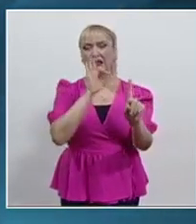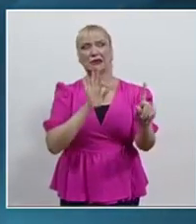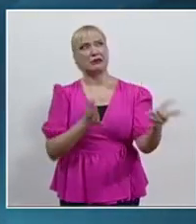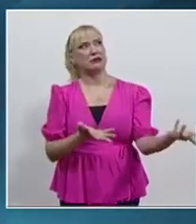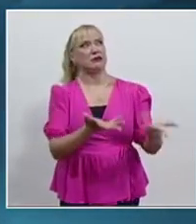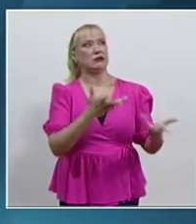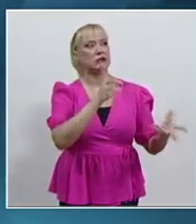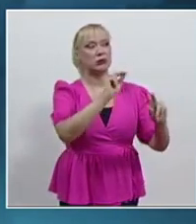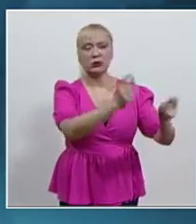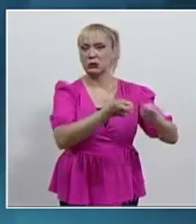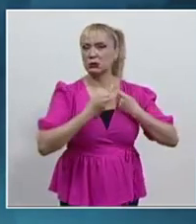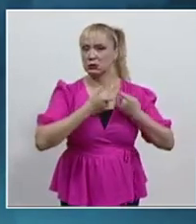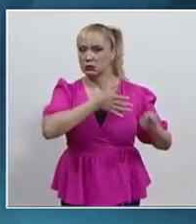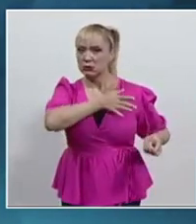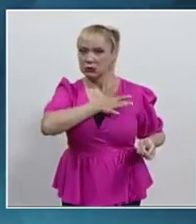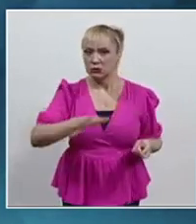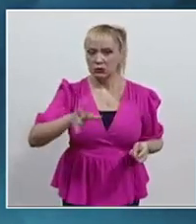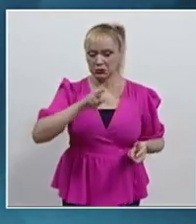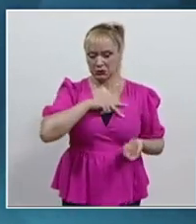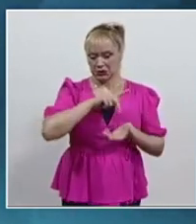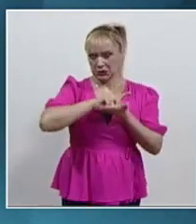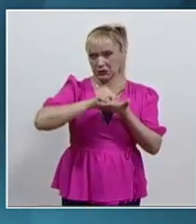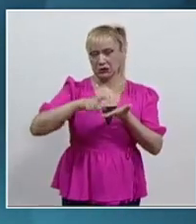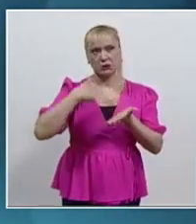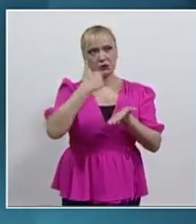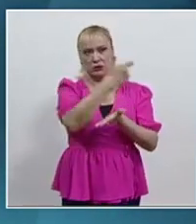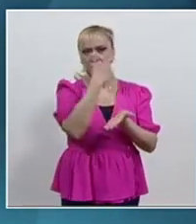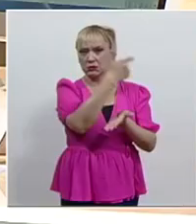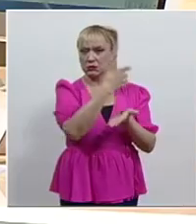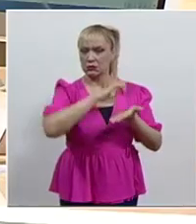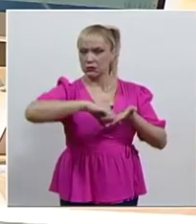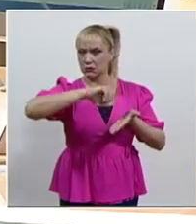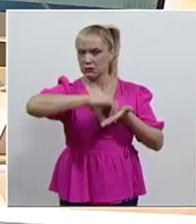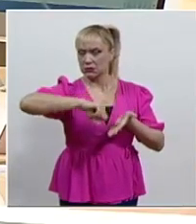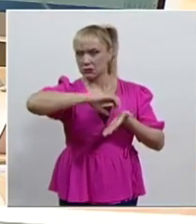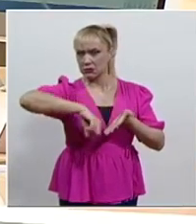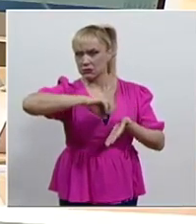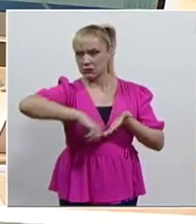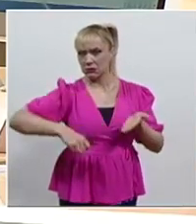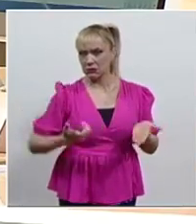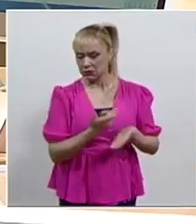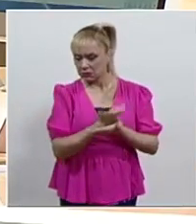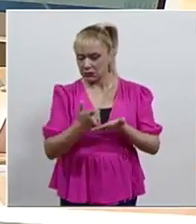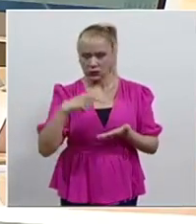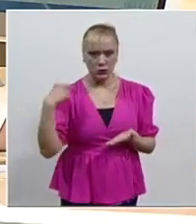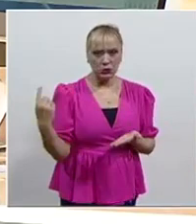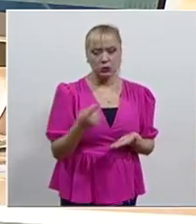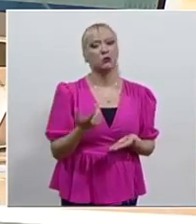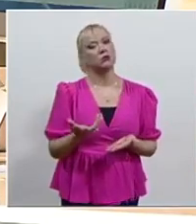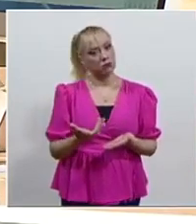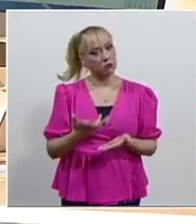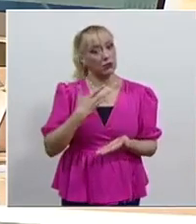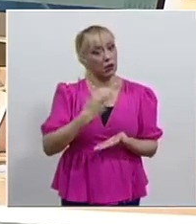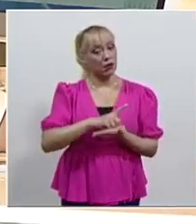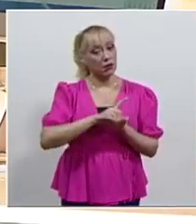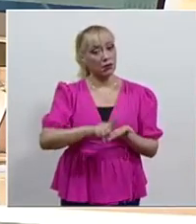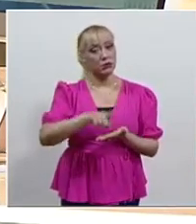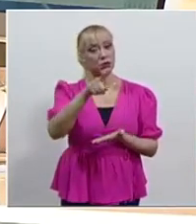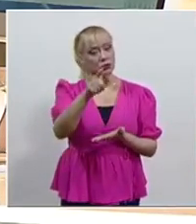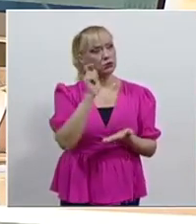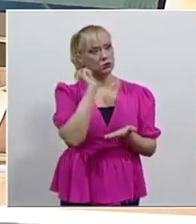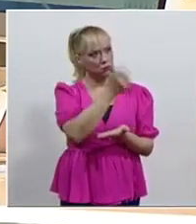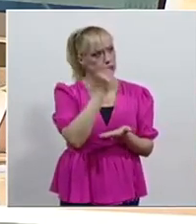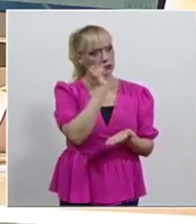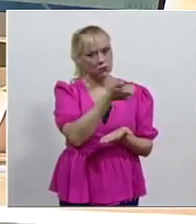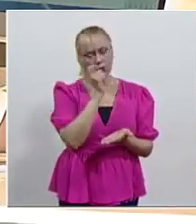Pues de acuerdo con las disposiciones que regulan las aportaciones voluntarias, los trabajadores tienen derecho a realizar este tipo de aportaciones,